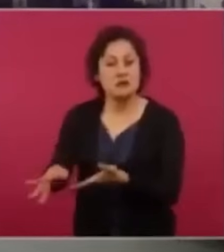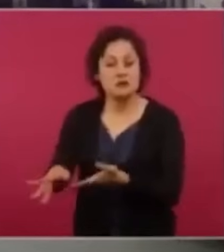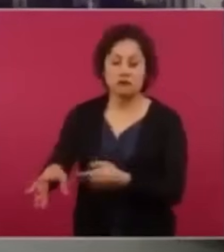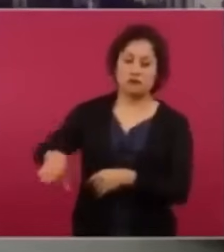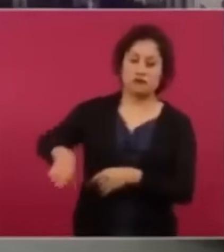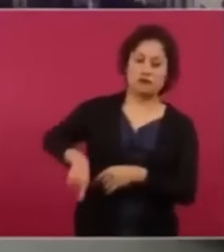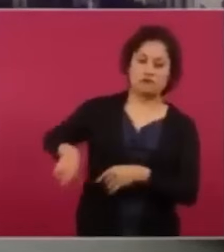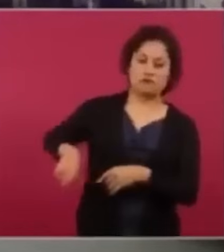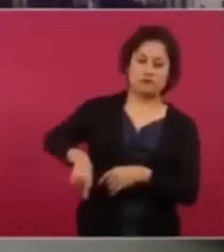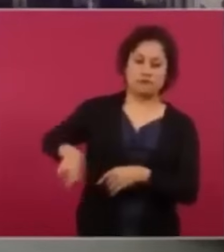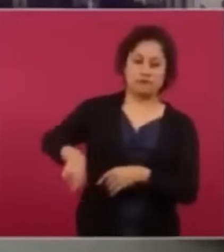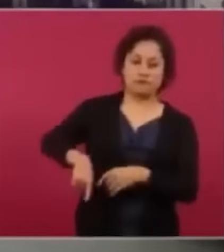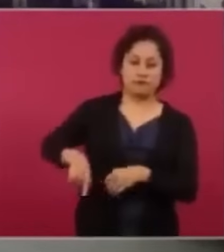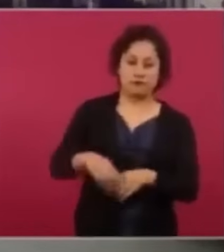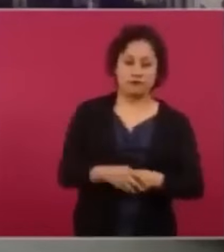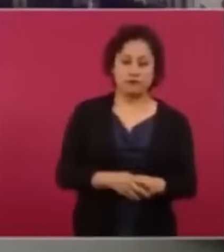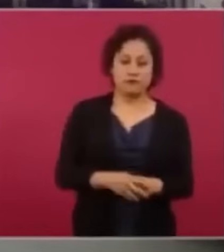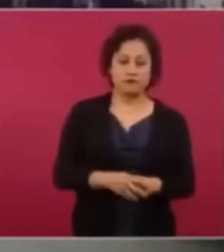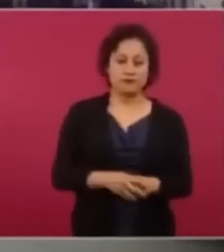y